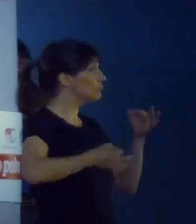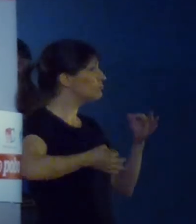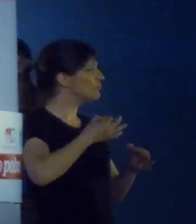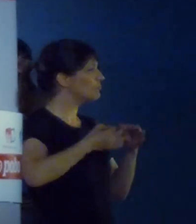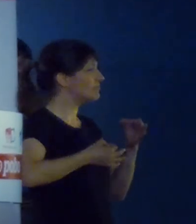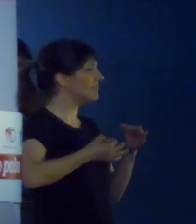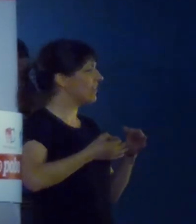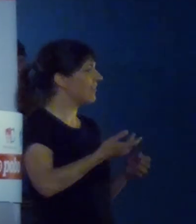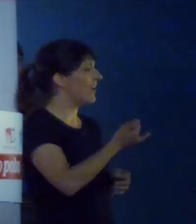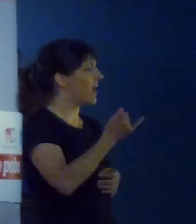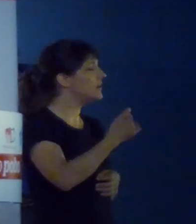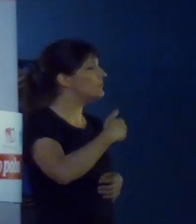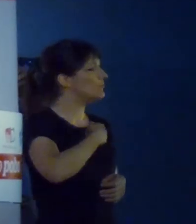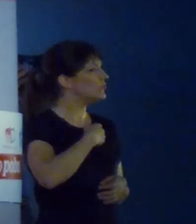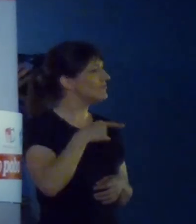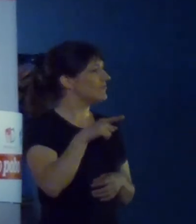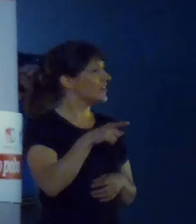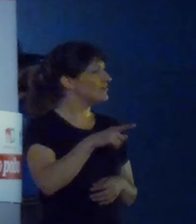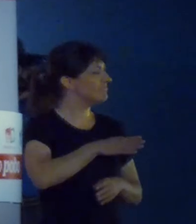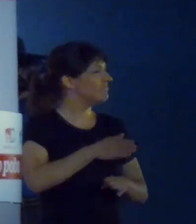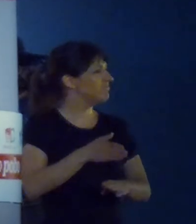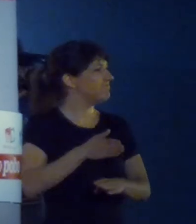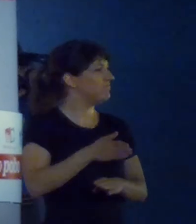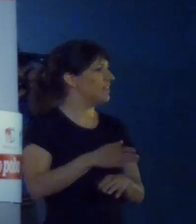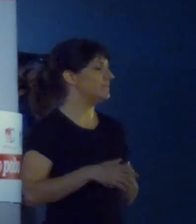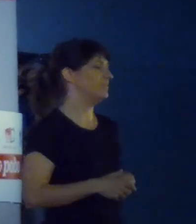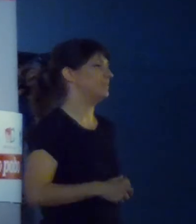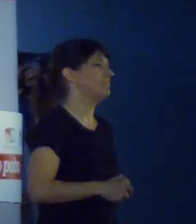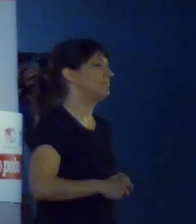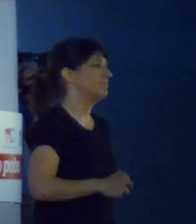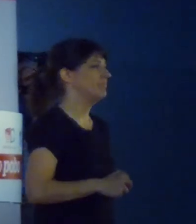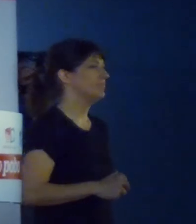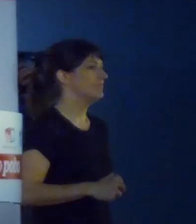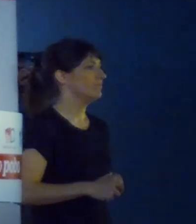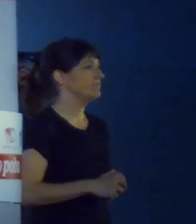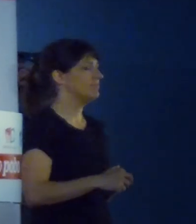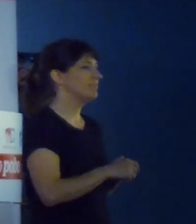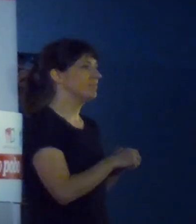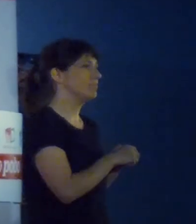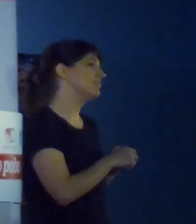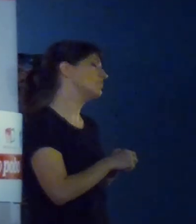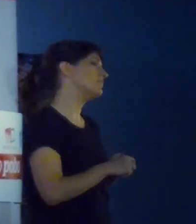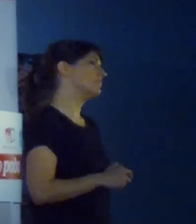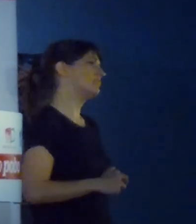eu neles, e as leixes na man que os ferida. E,